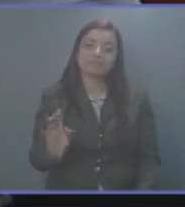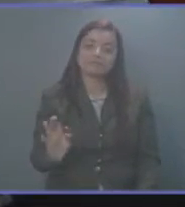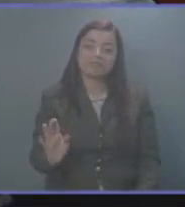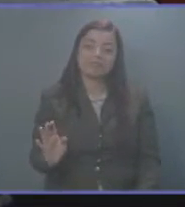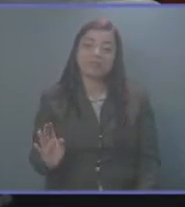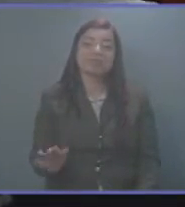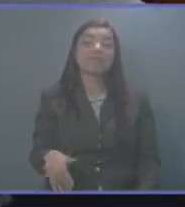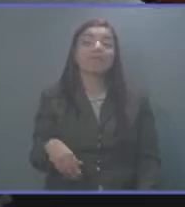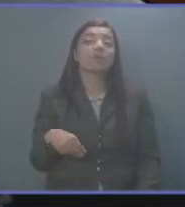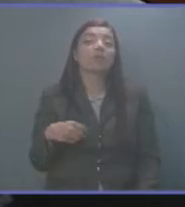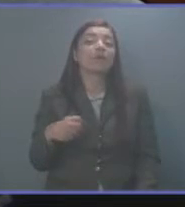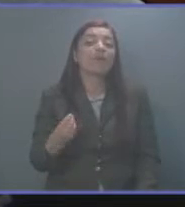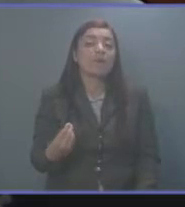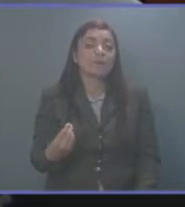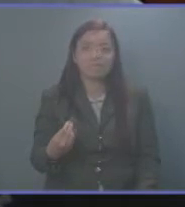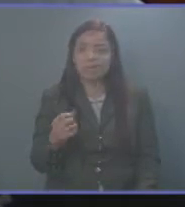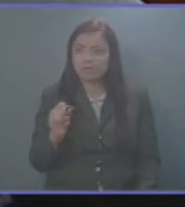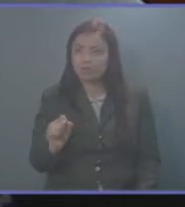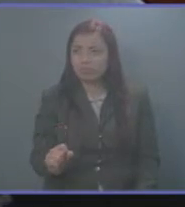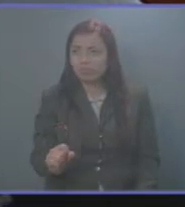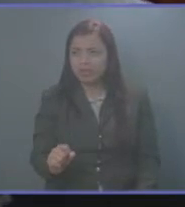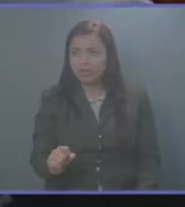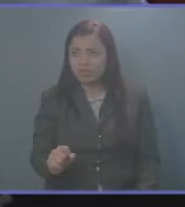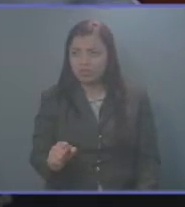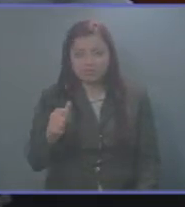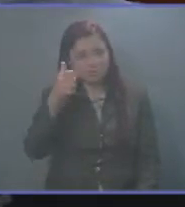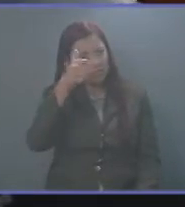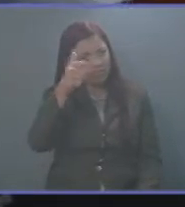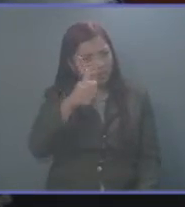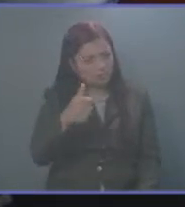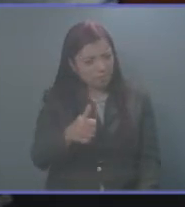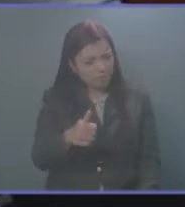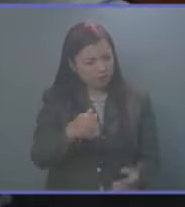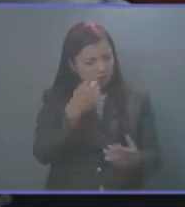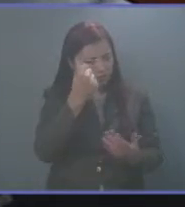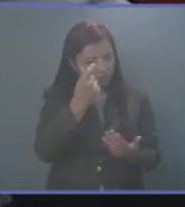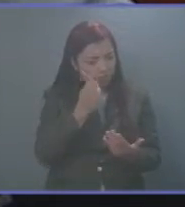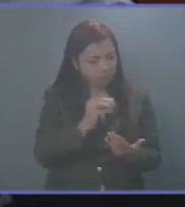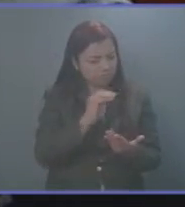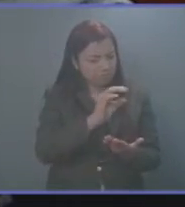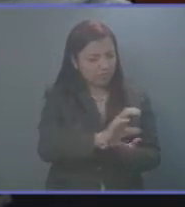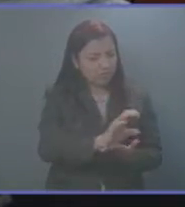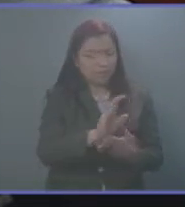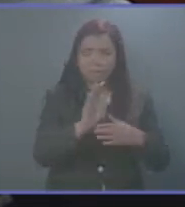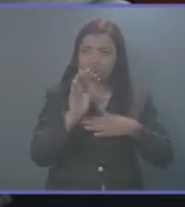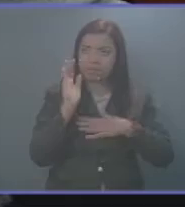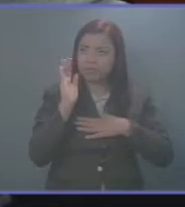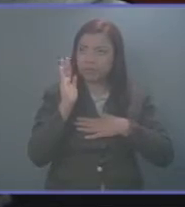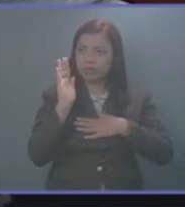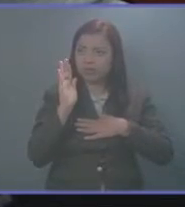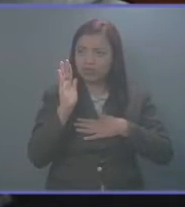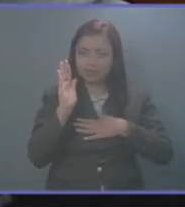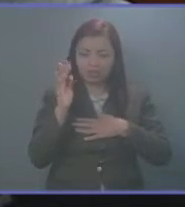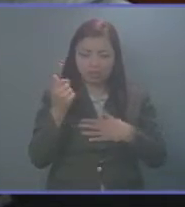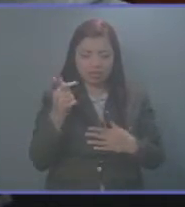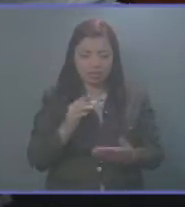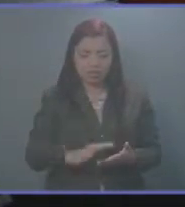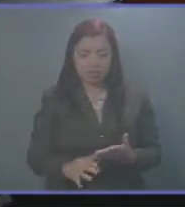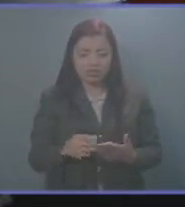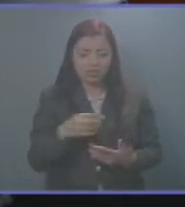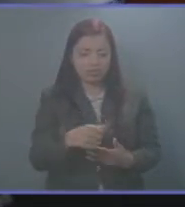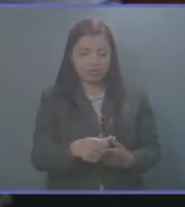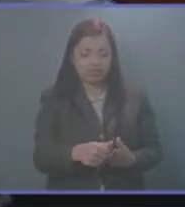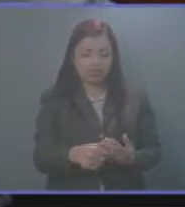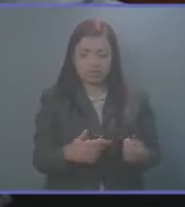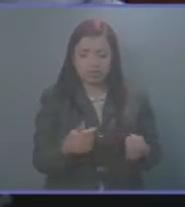¿cómo pudieron ellos hacer uso de recursos o comprometer recursos públicos si no